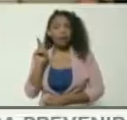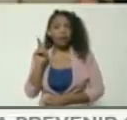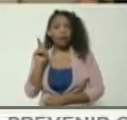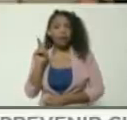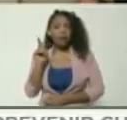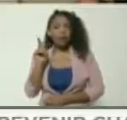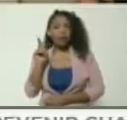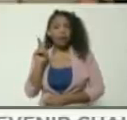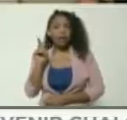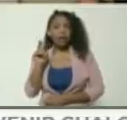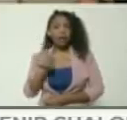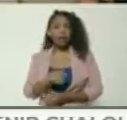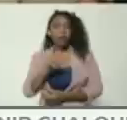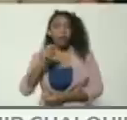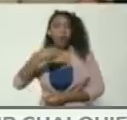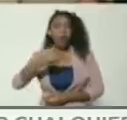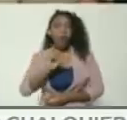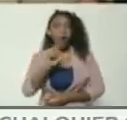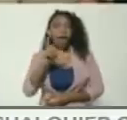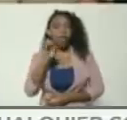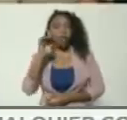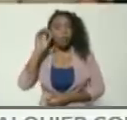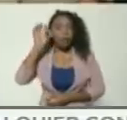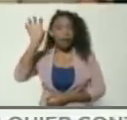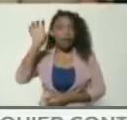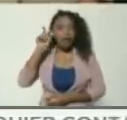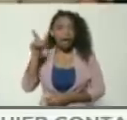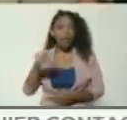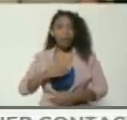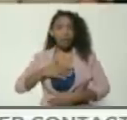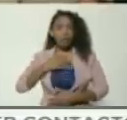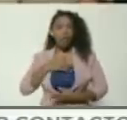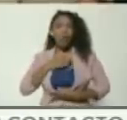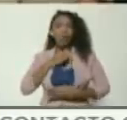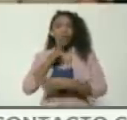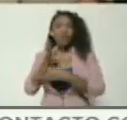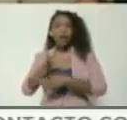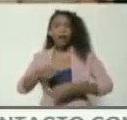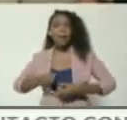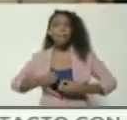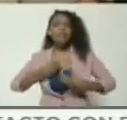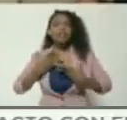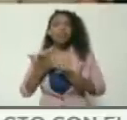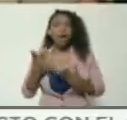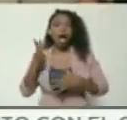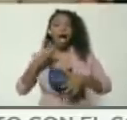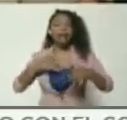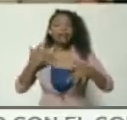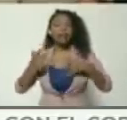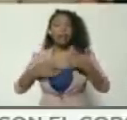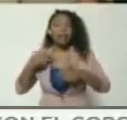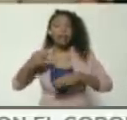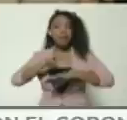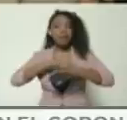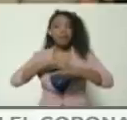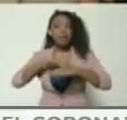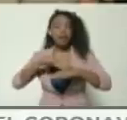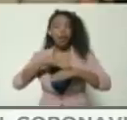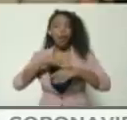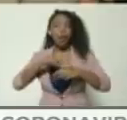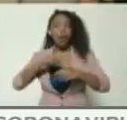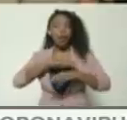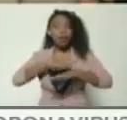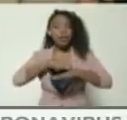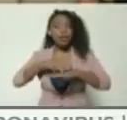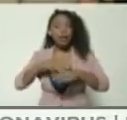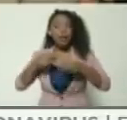Holanda. Pudimos expresarle toda esta actuación del Ministerio Público en pro de